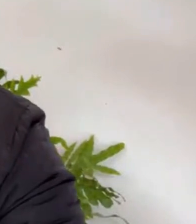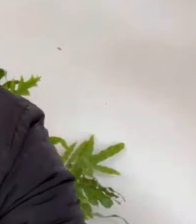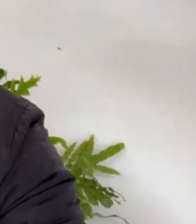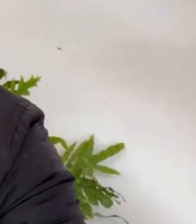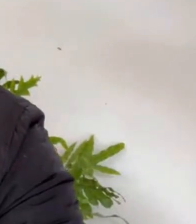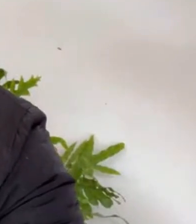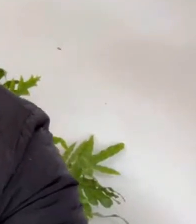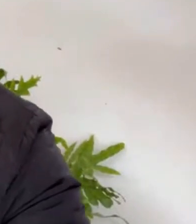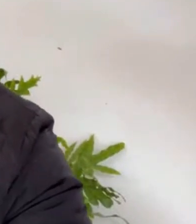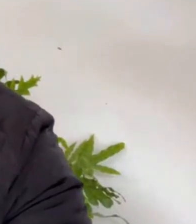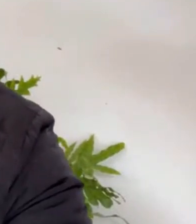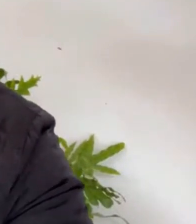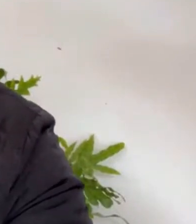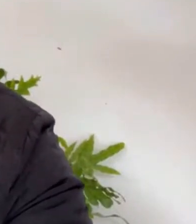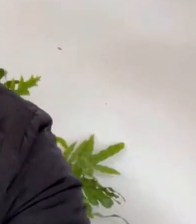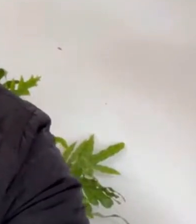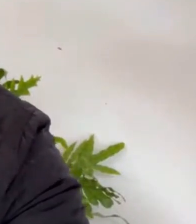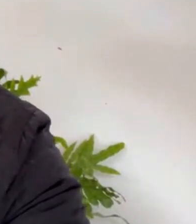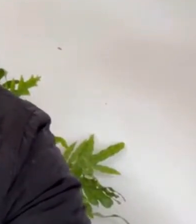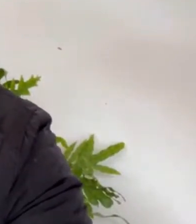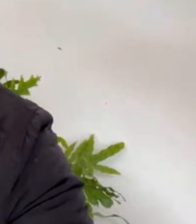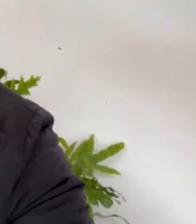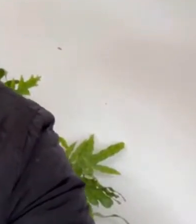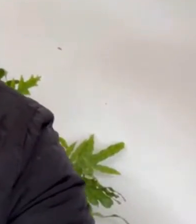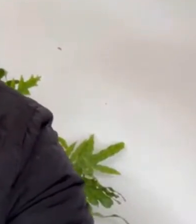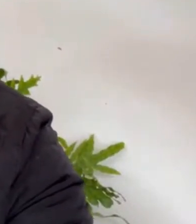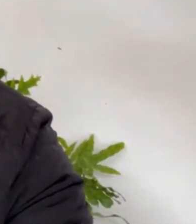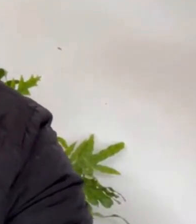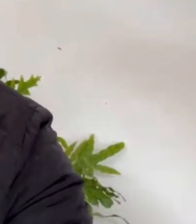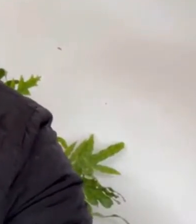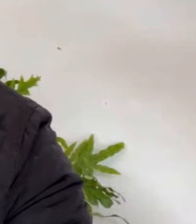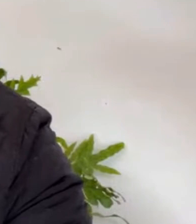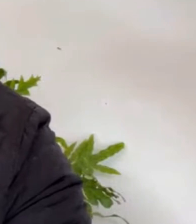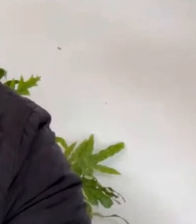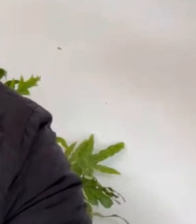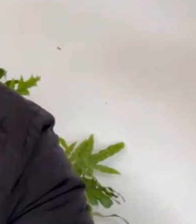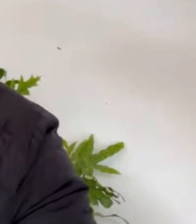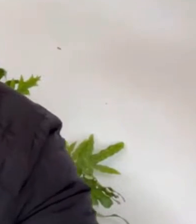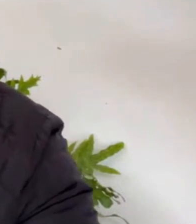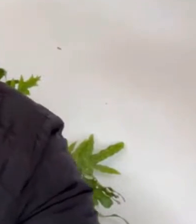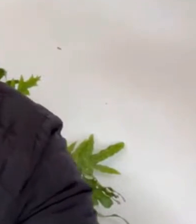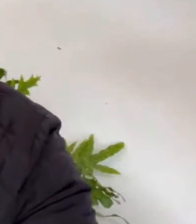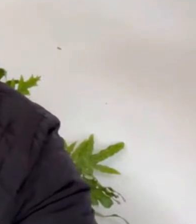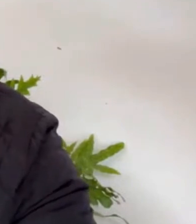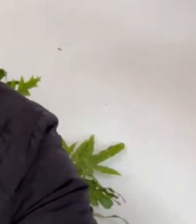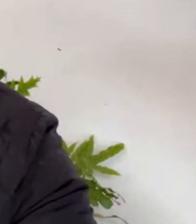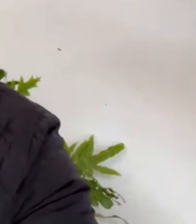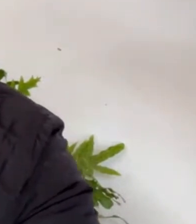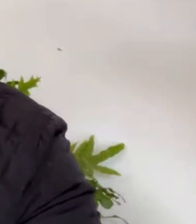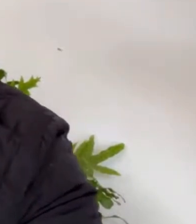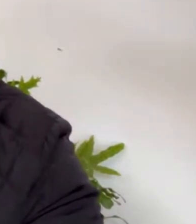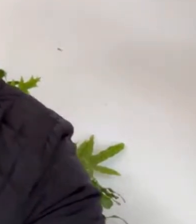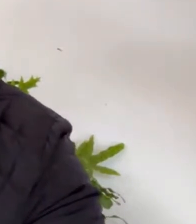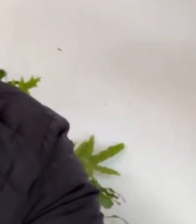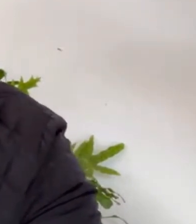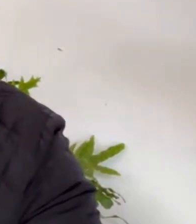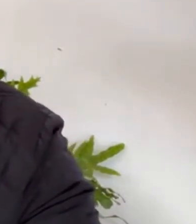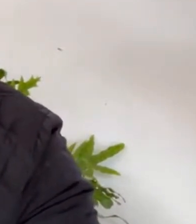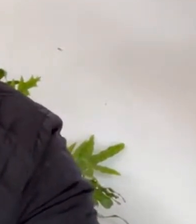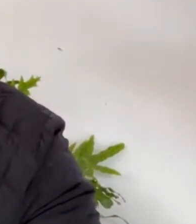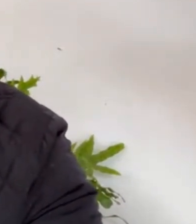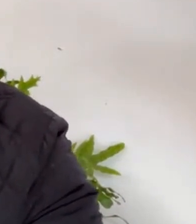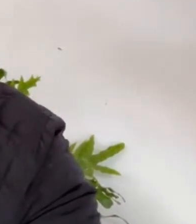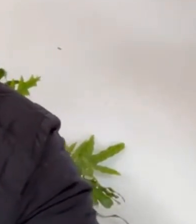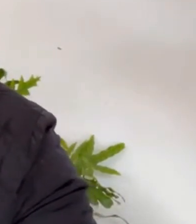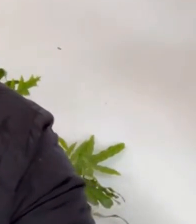el periodismo mexicano, en los medios de comunicación, los que vamos por rascarle a la verdad, para rascarle y